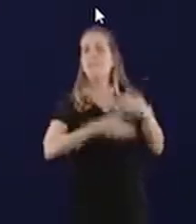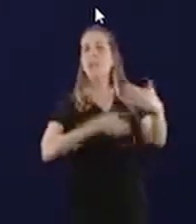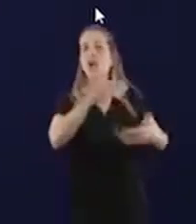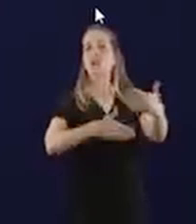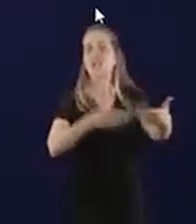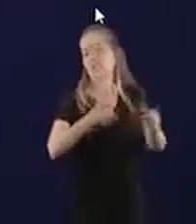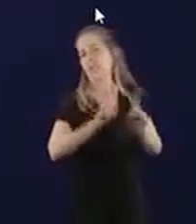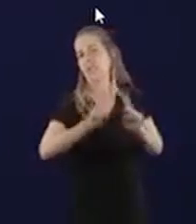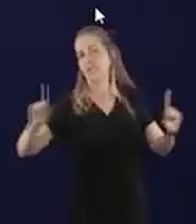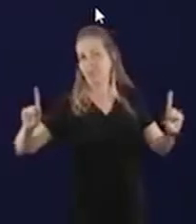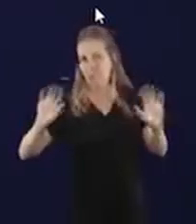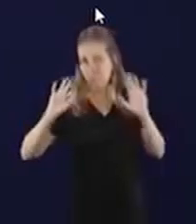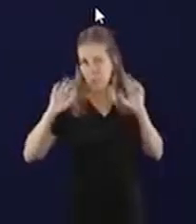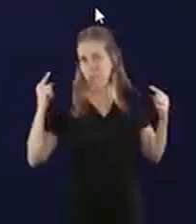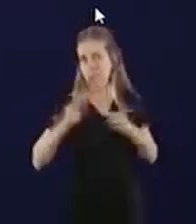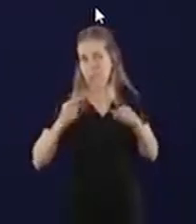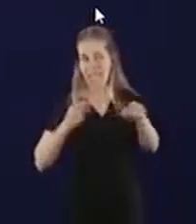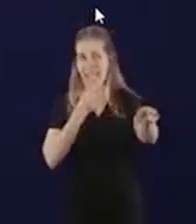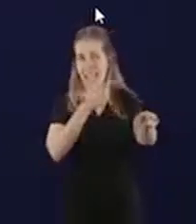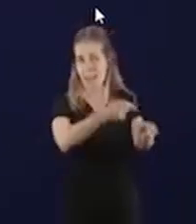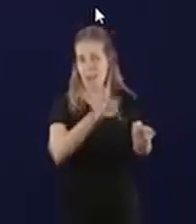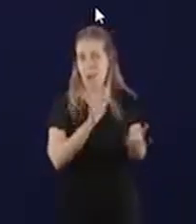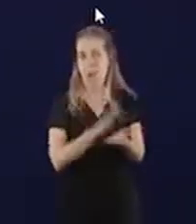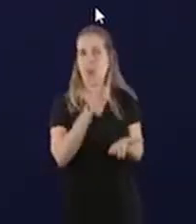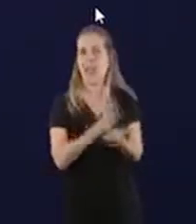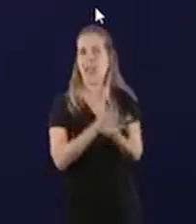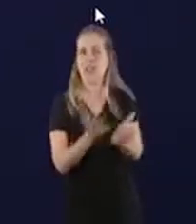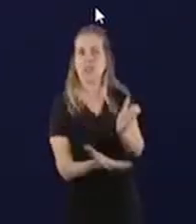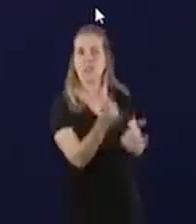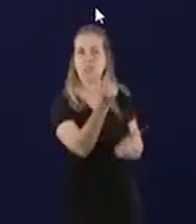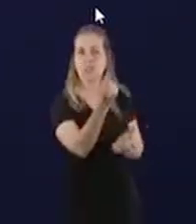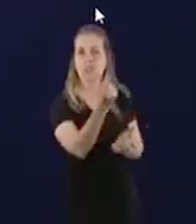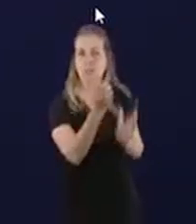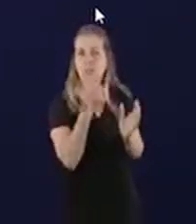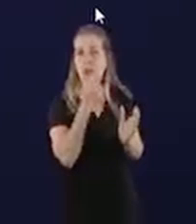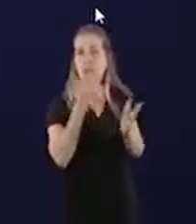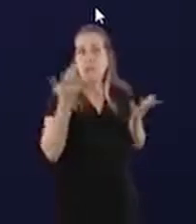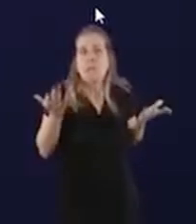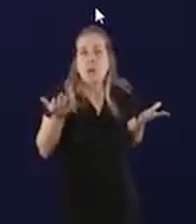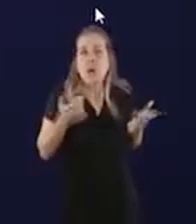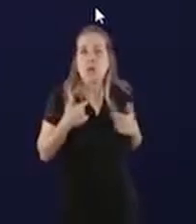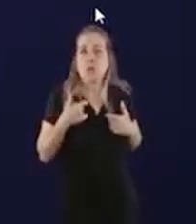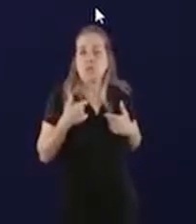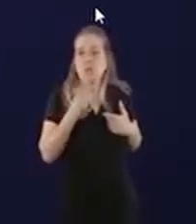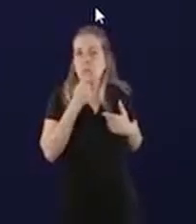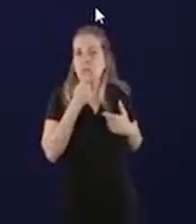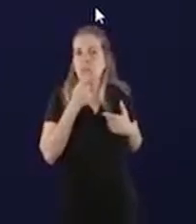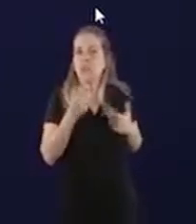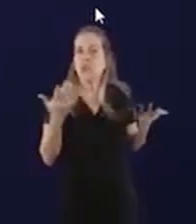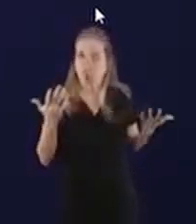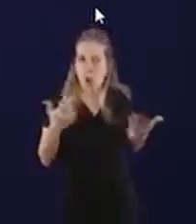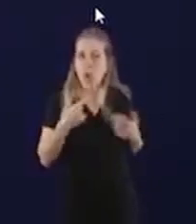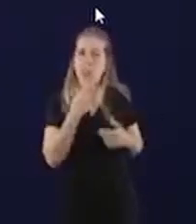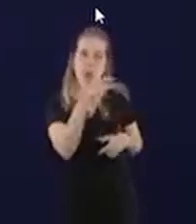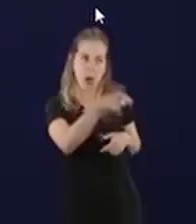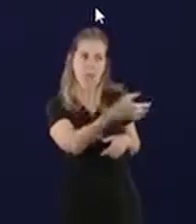contraposición a tu ejemplo lo digamos sobre los derechos adquiridos en el supuesto caso que yo te haya eh dado la razón